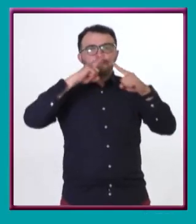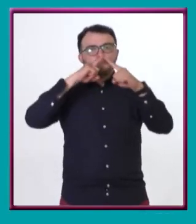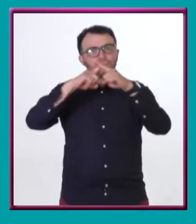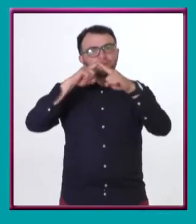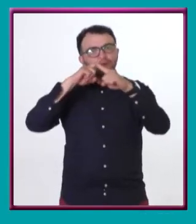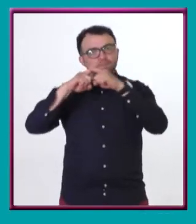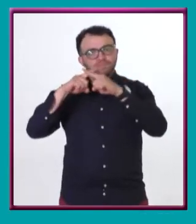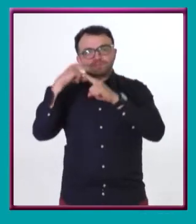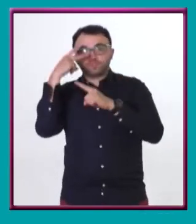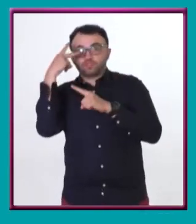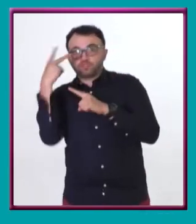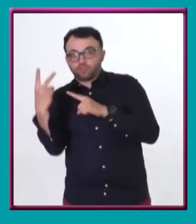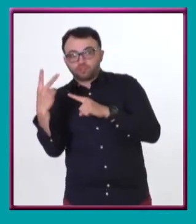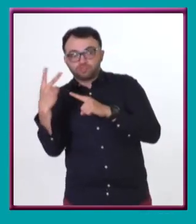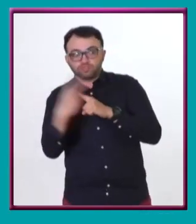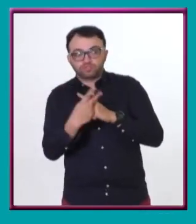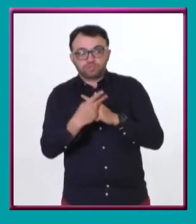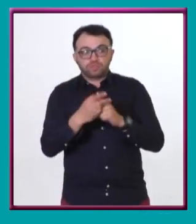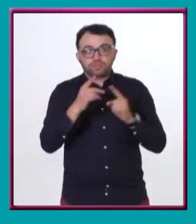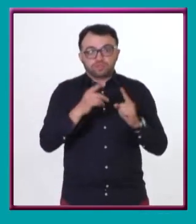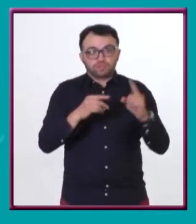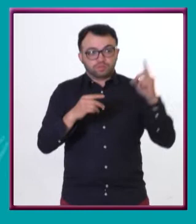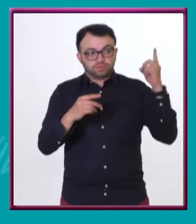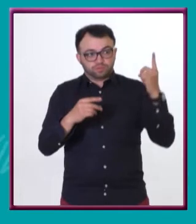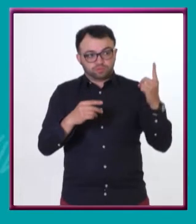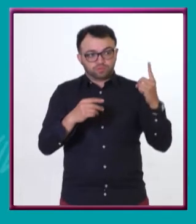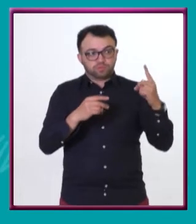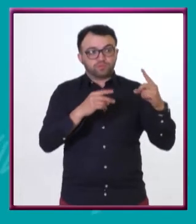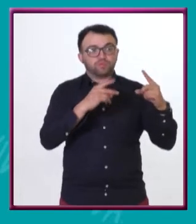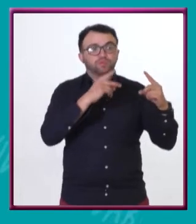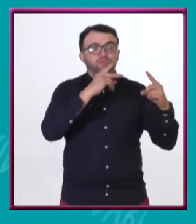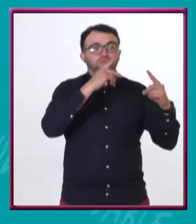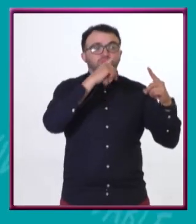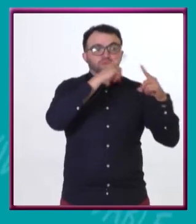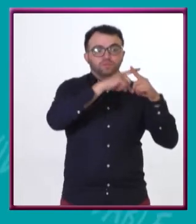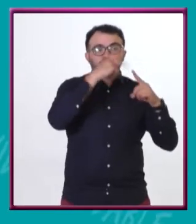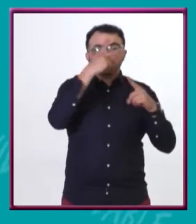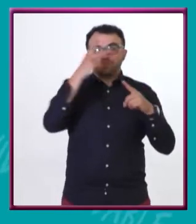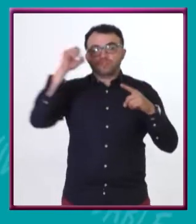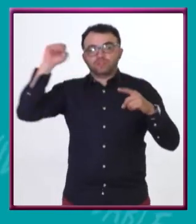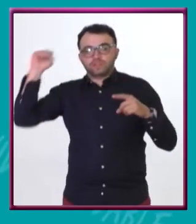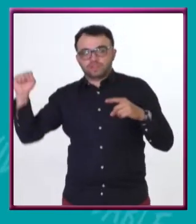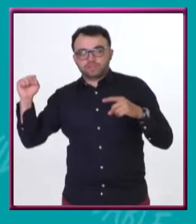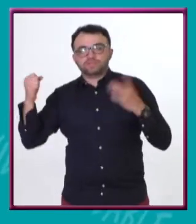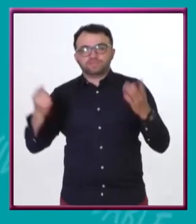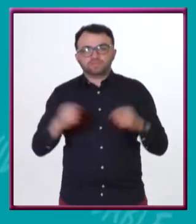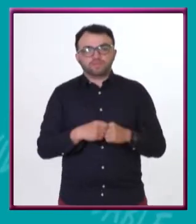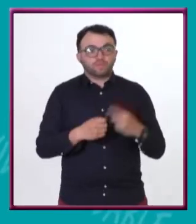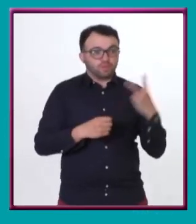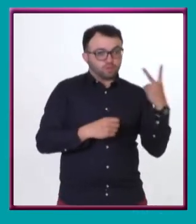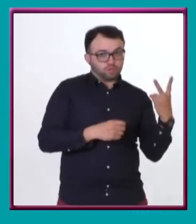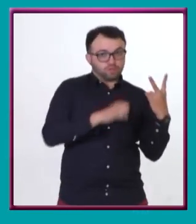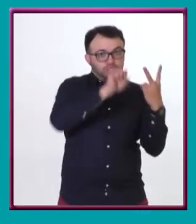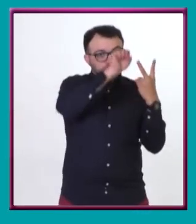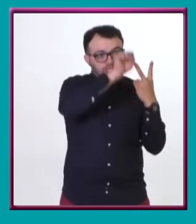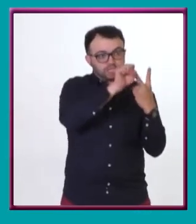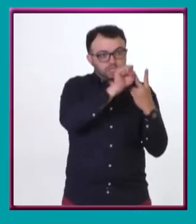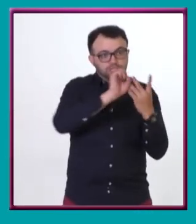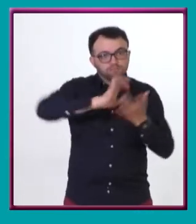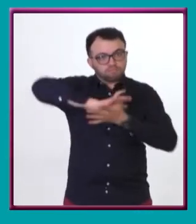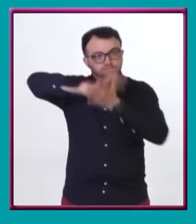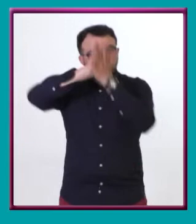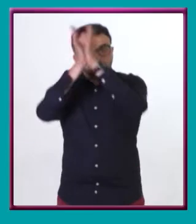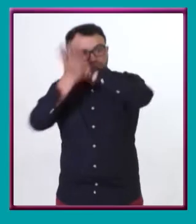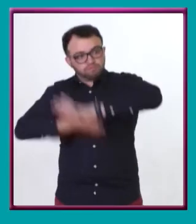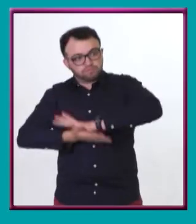De un lado queda 2S y del otro lado el 2 a la 0 se convierte en 2 a la 1. Y así